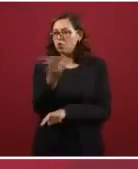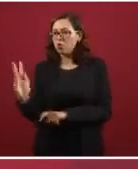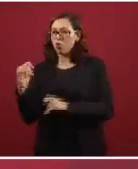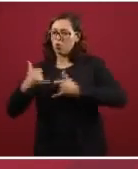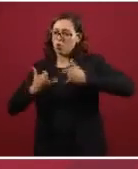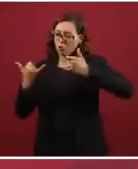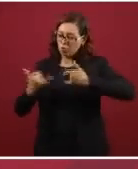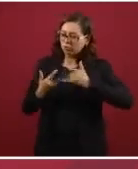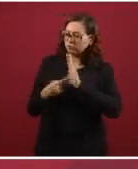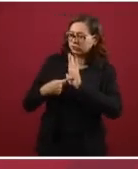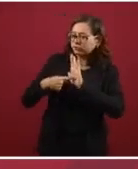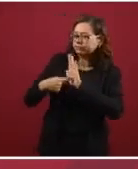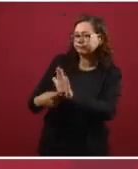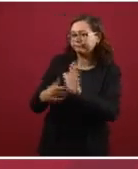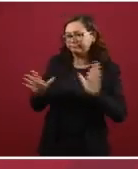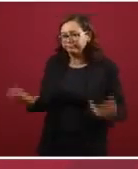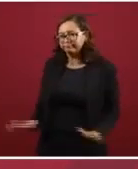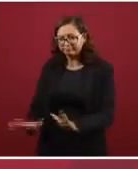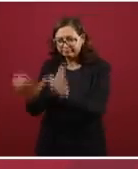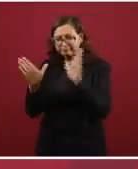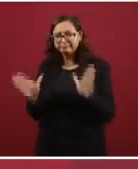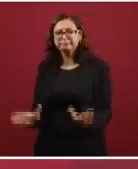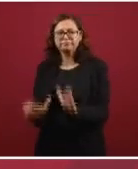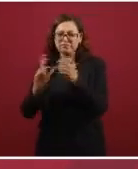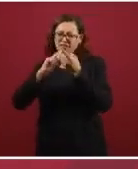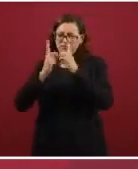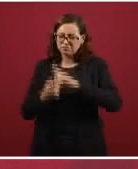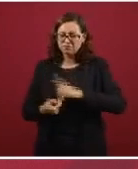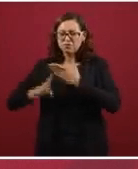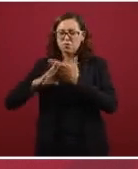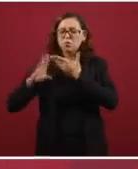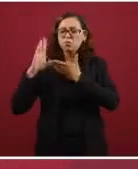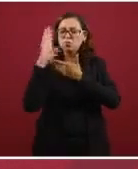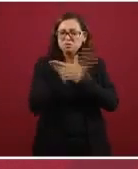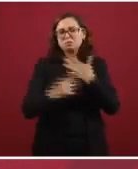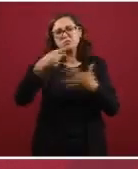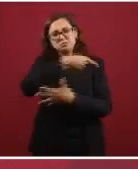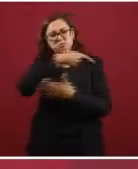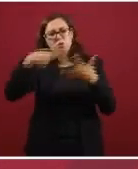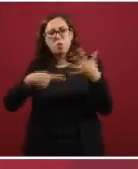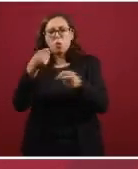que se puede ser feliz